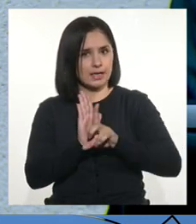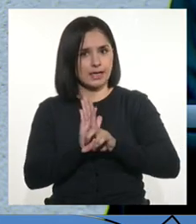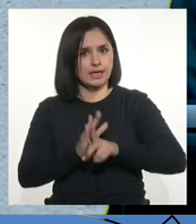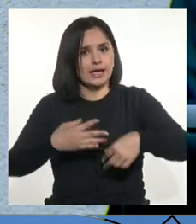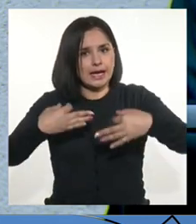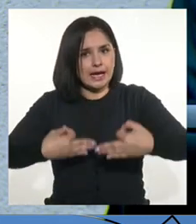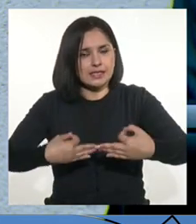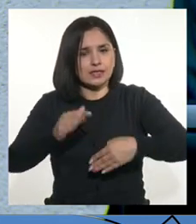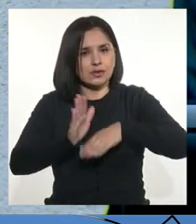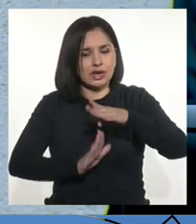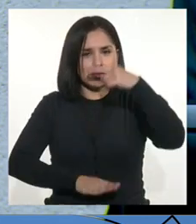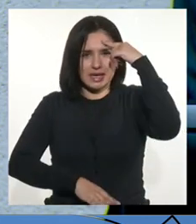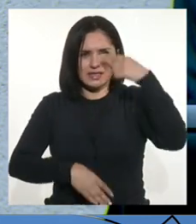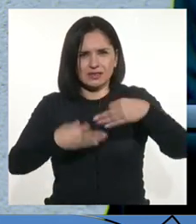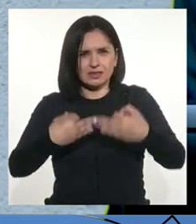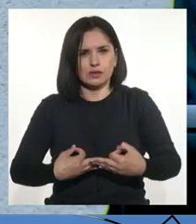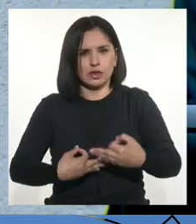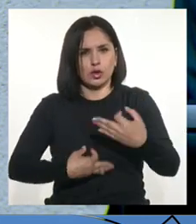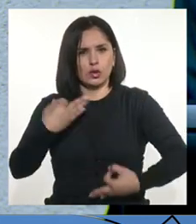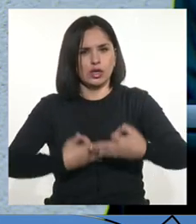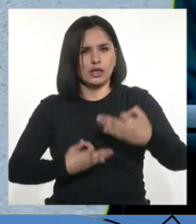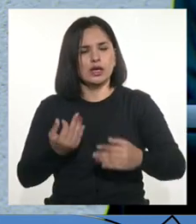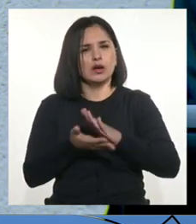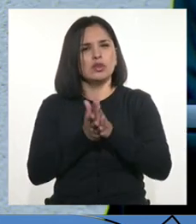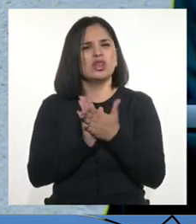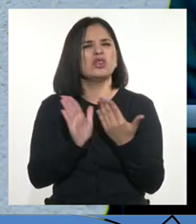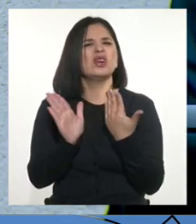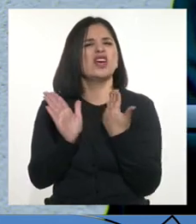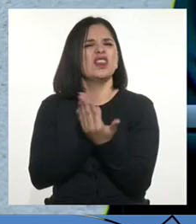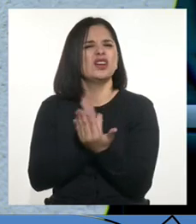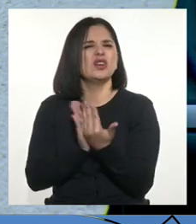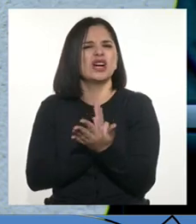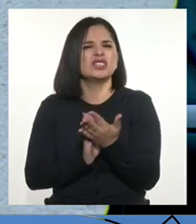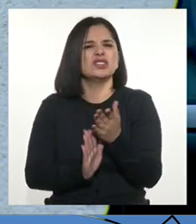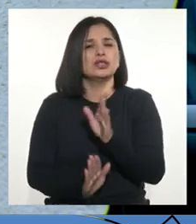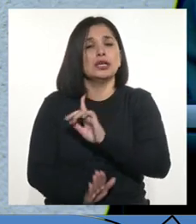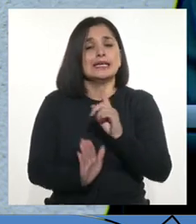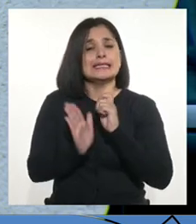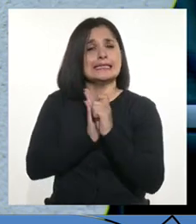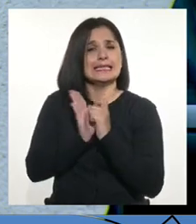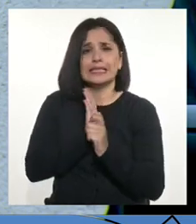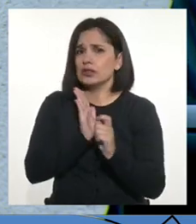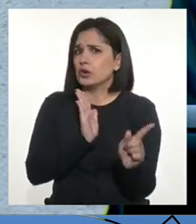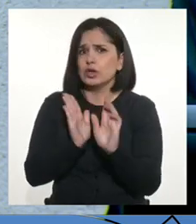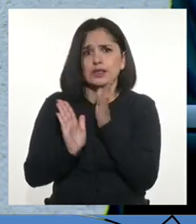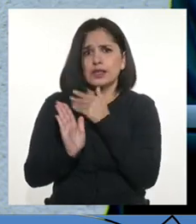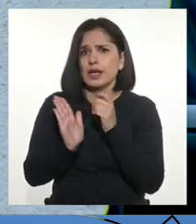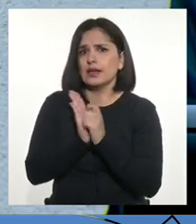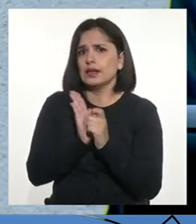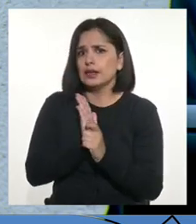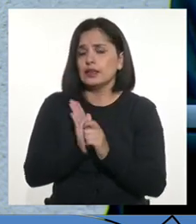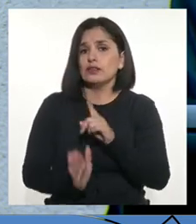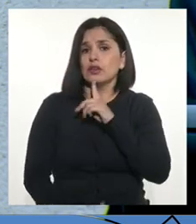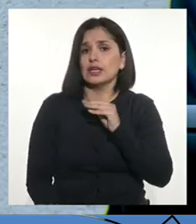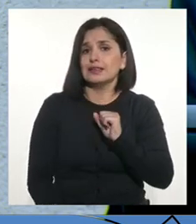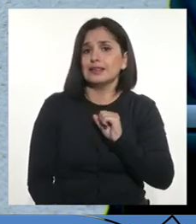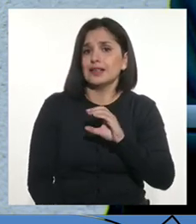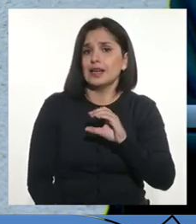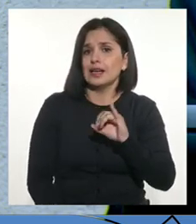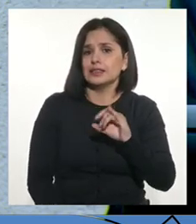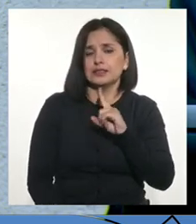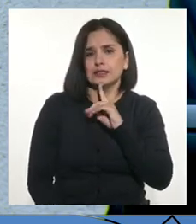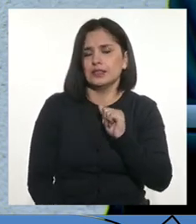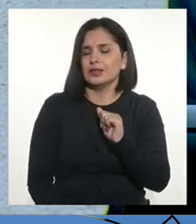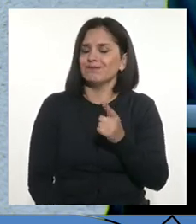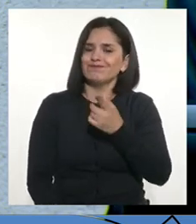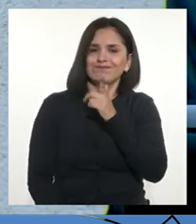certeza jurídica porque todo lo que es la derogación tácita requiere todo otro otro debate pero antes era una opinión más más amplia sobre